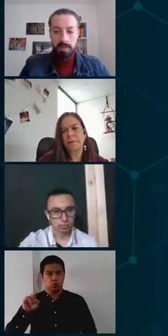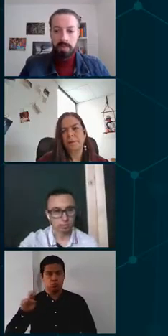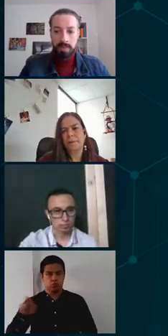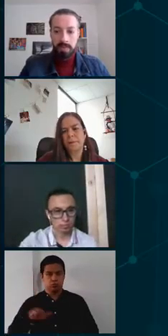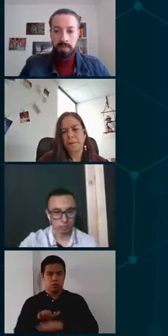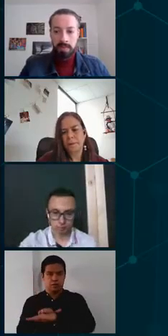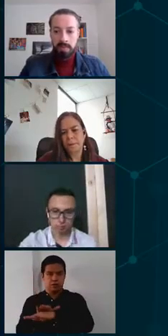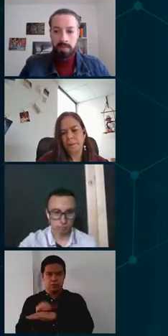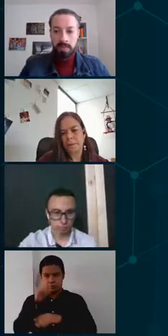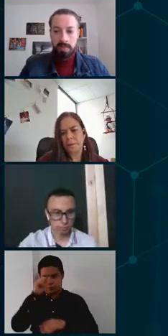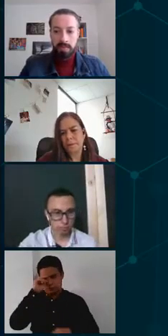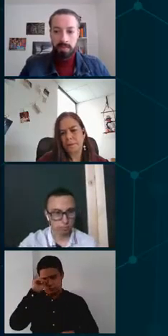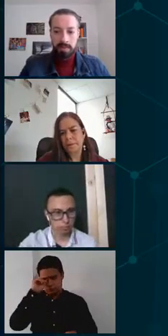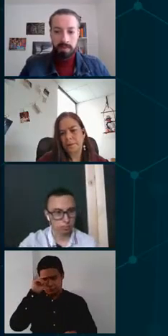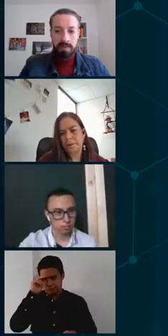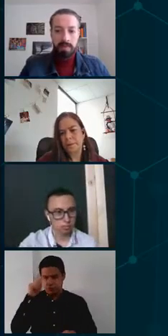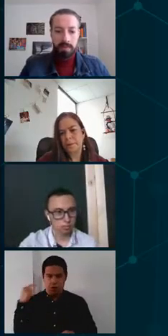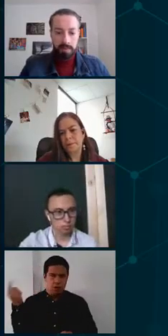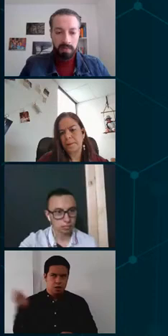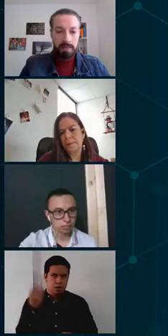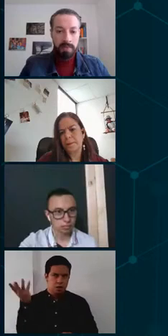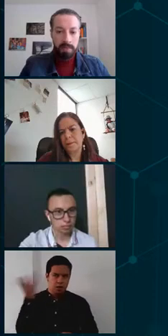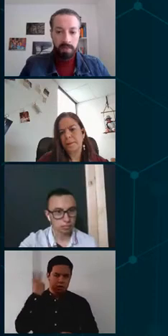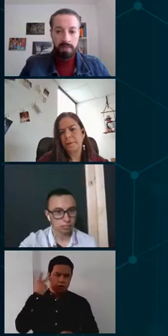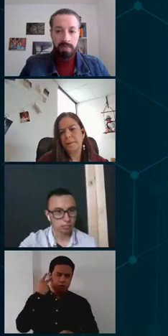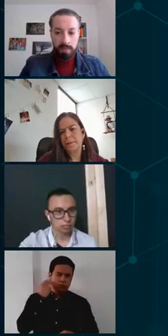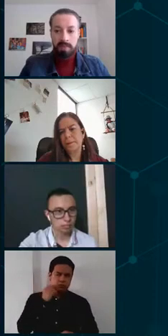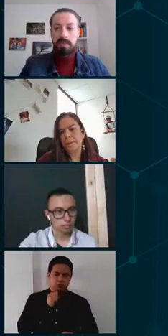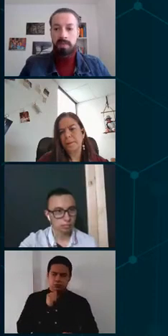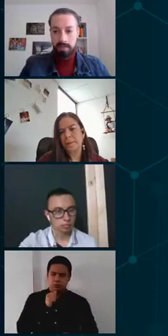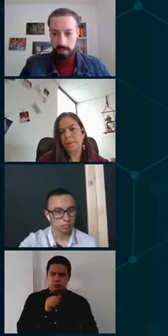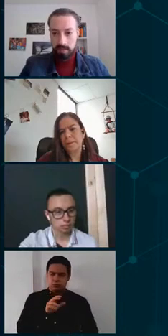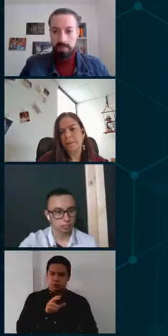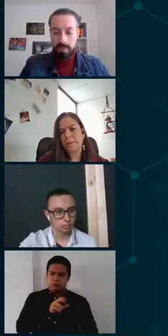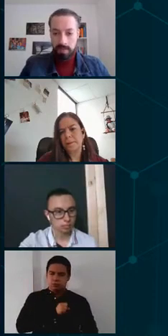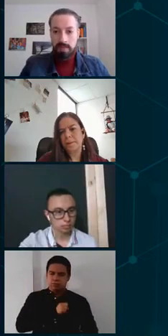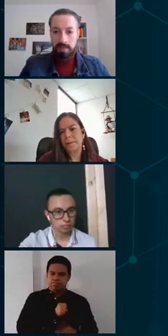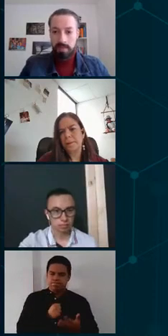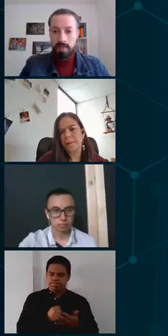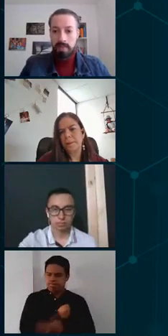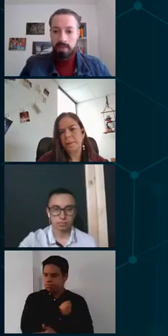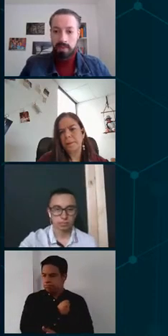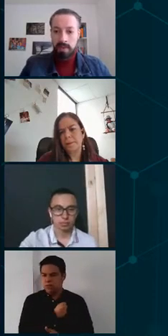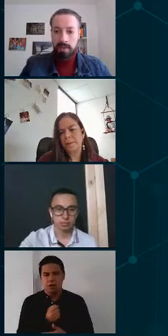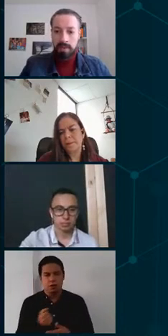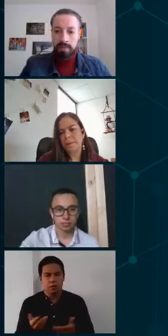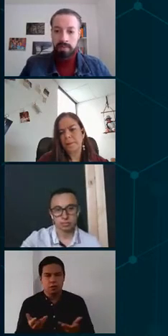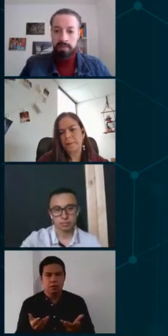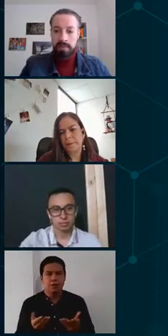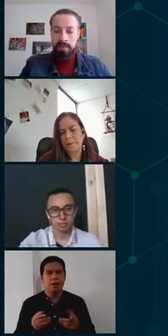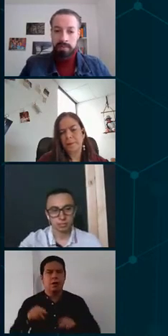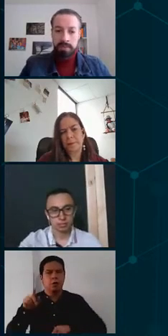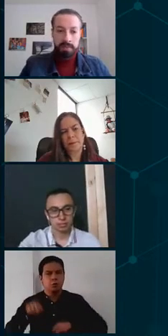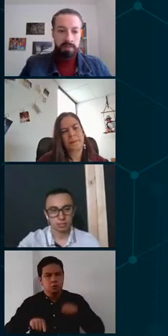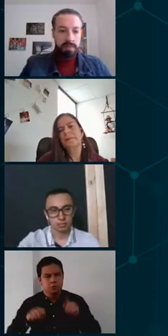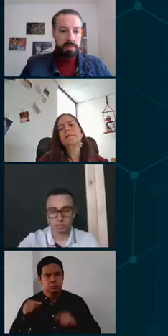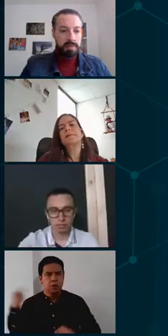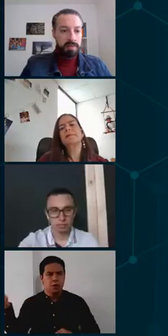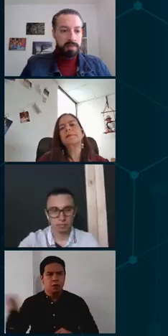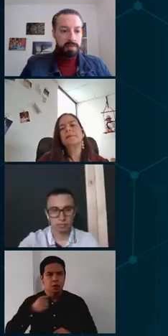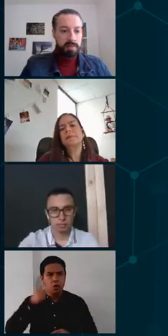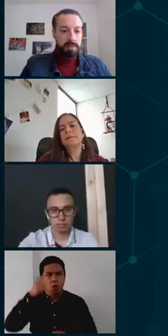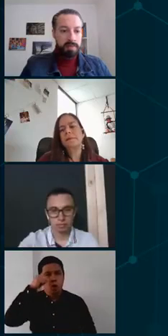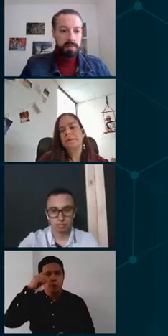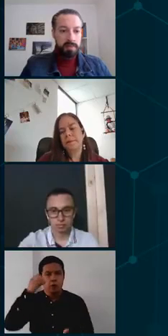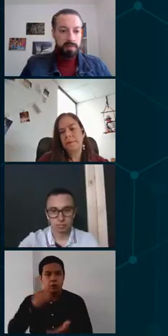que ella oye y le causa mucha frustración, ahí salen dos cosas, es el tema de que escuche